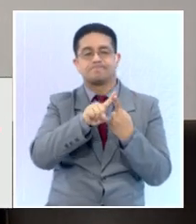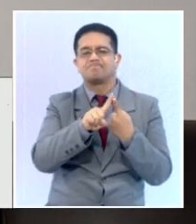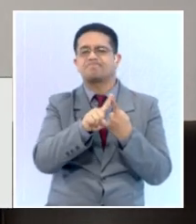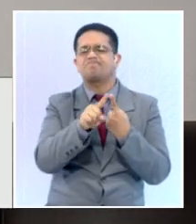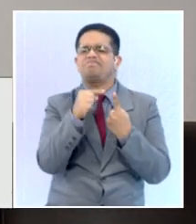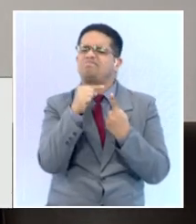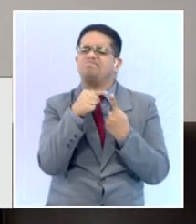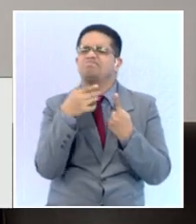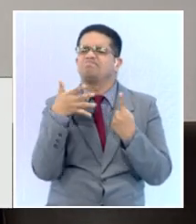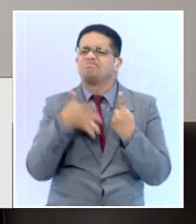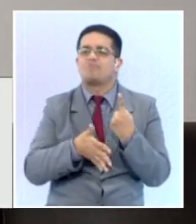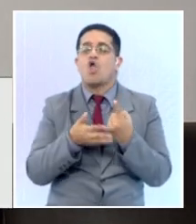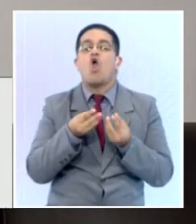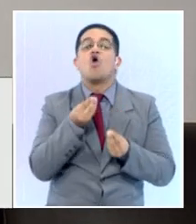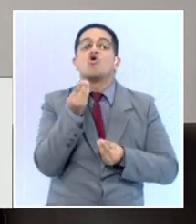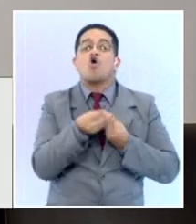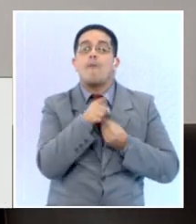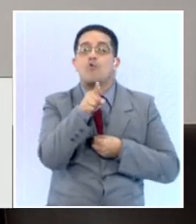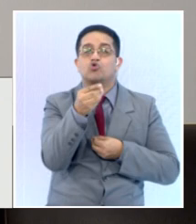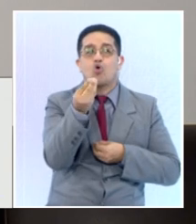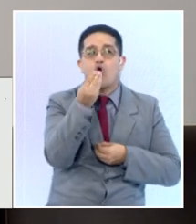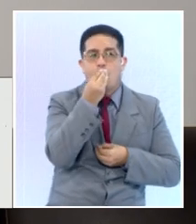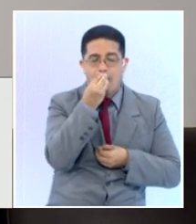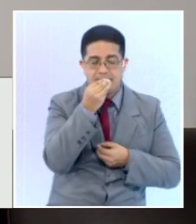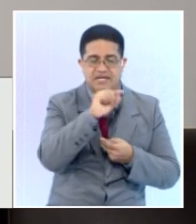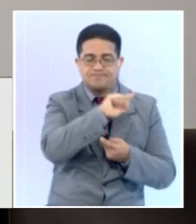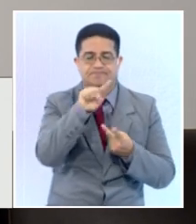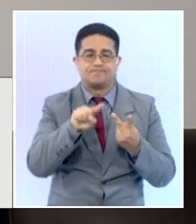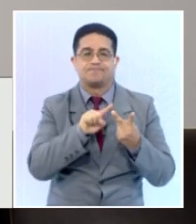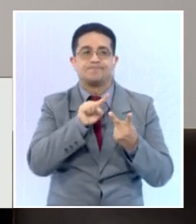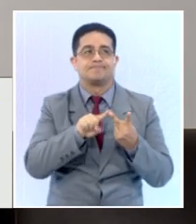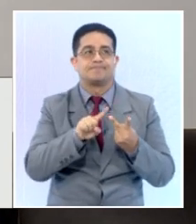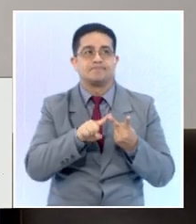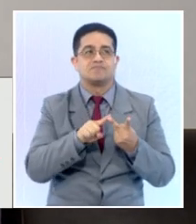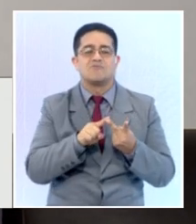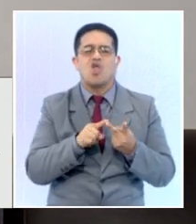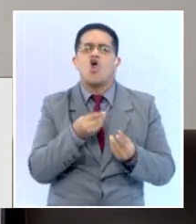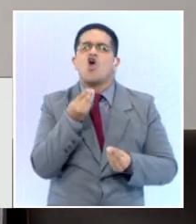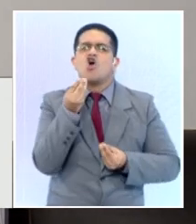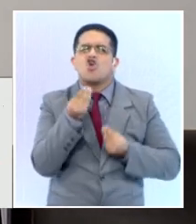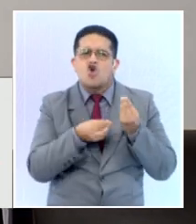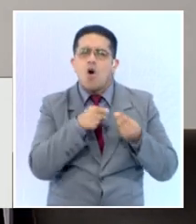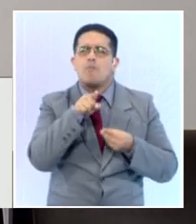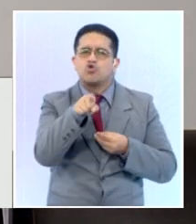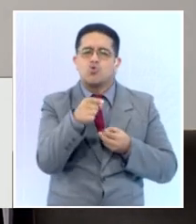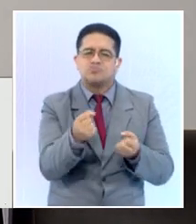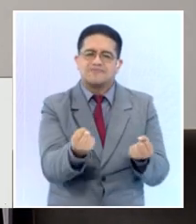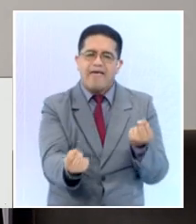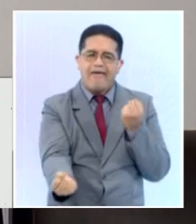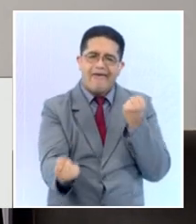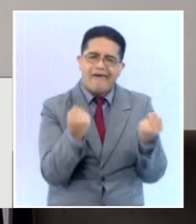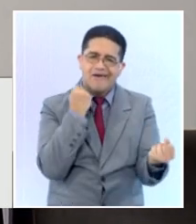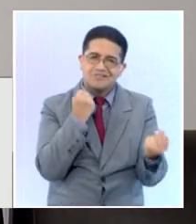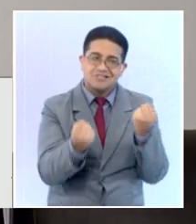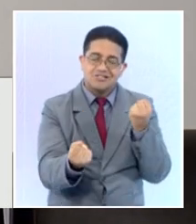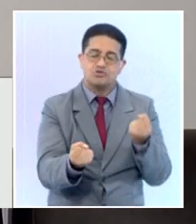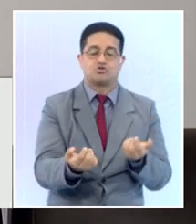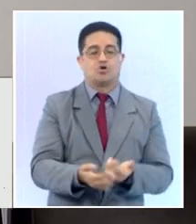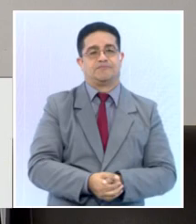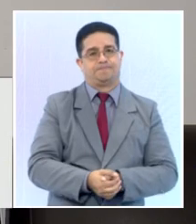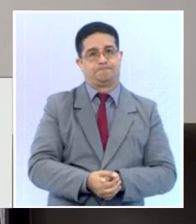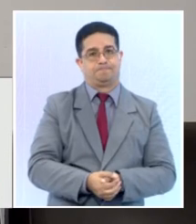es cómo te alimentas y el otro Pilar es cómo te ejercitas no